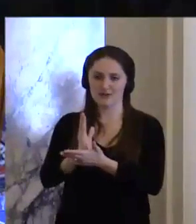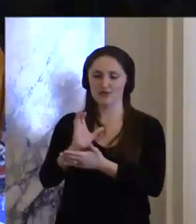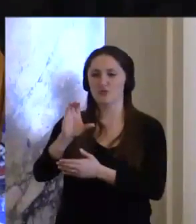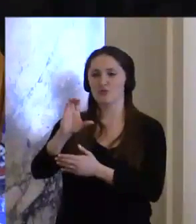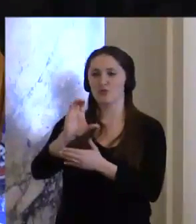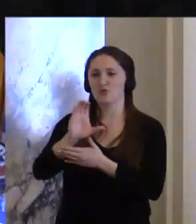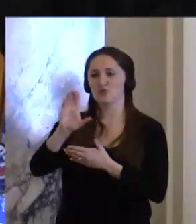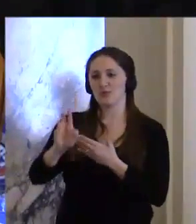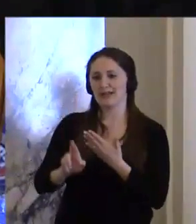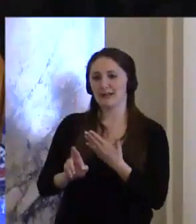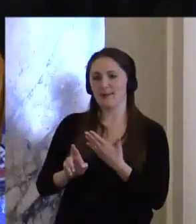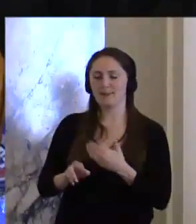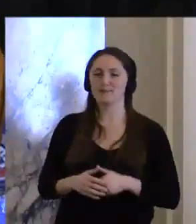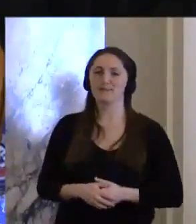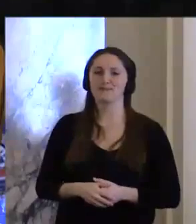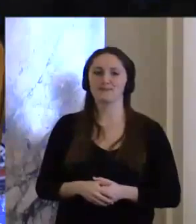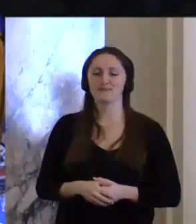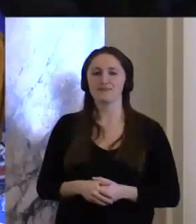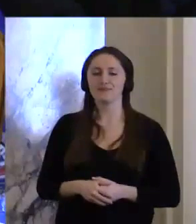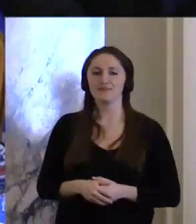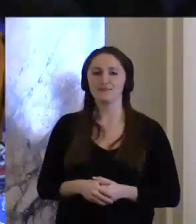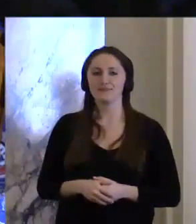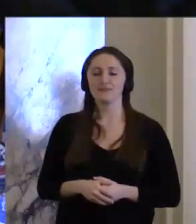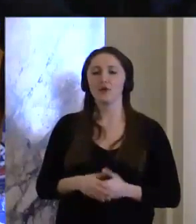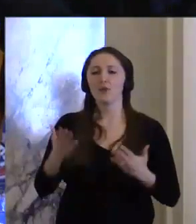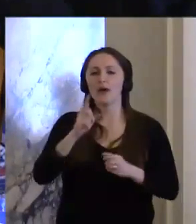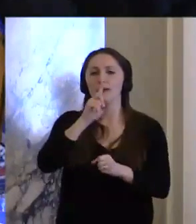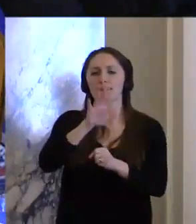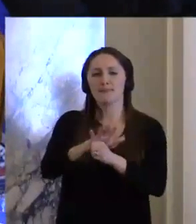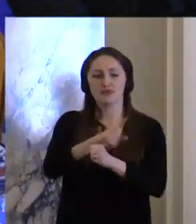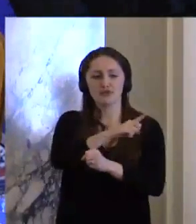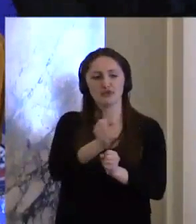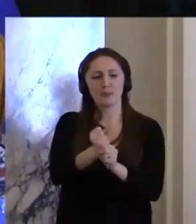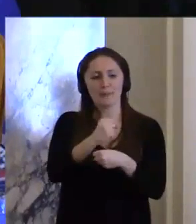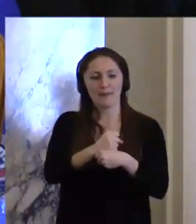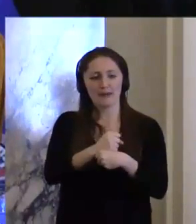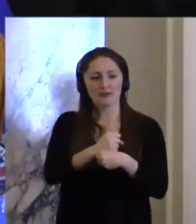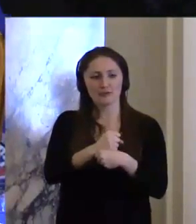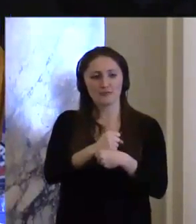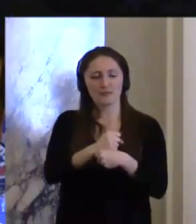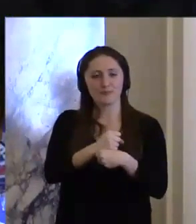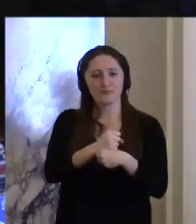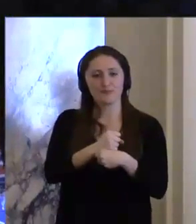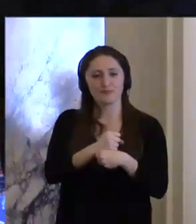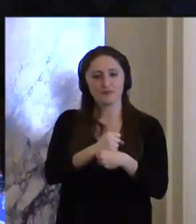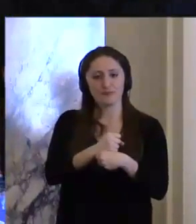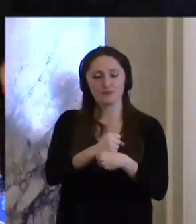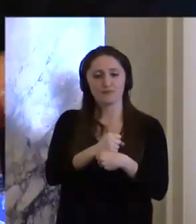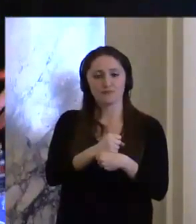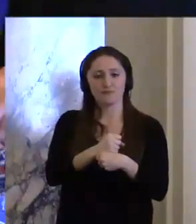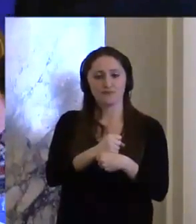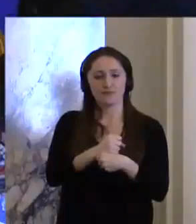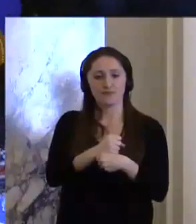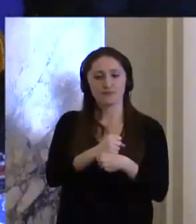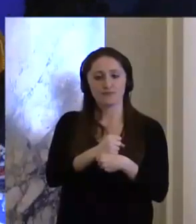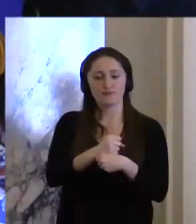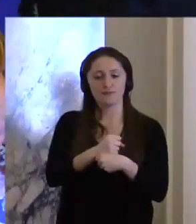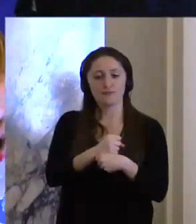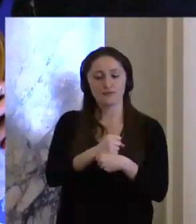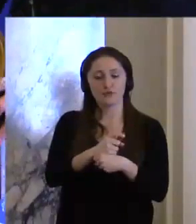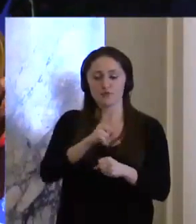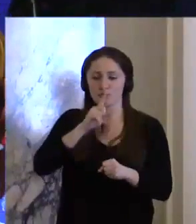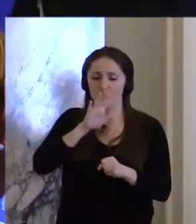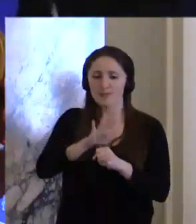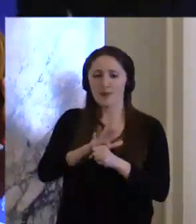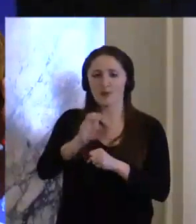¿Cómo se compromete usted para que la OEA vele porque las coaliciones de las organizaciones de la